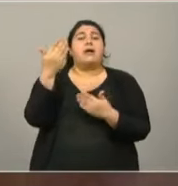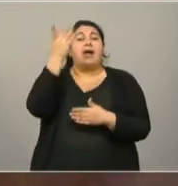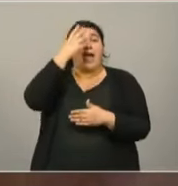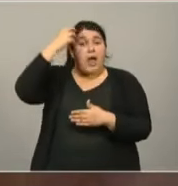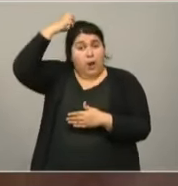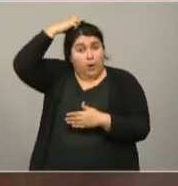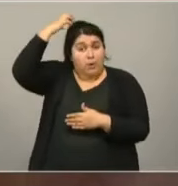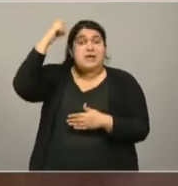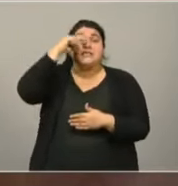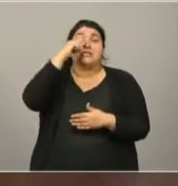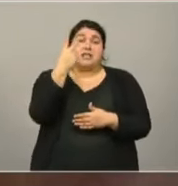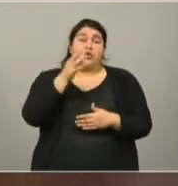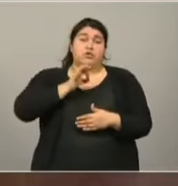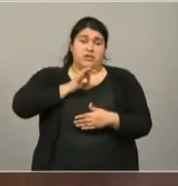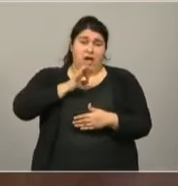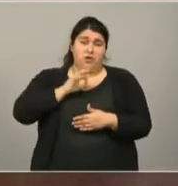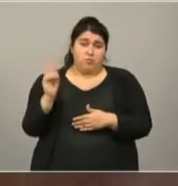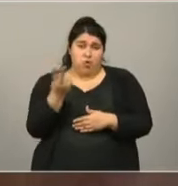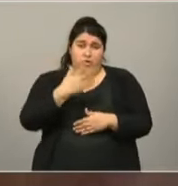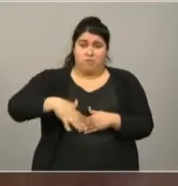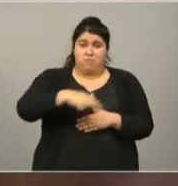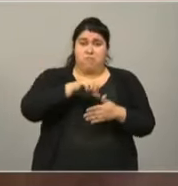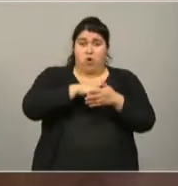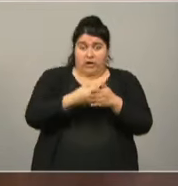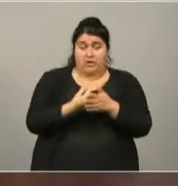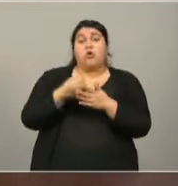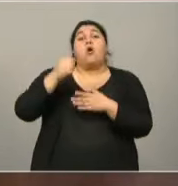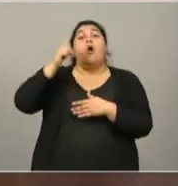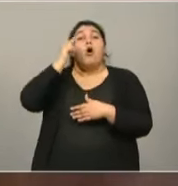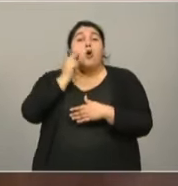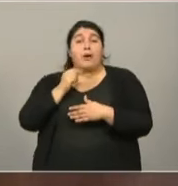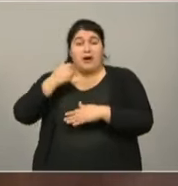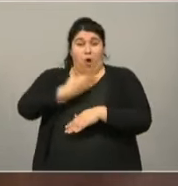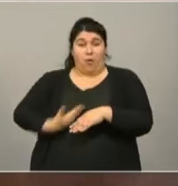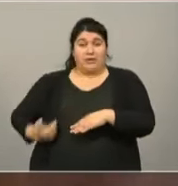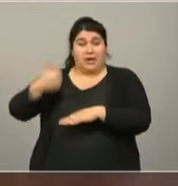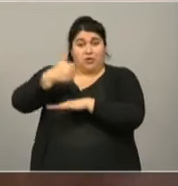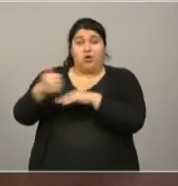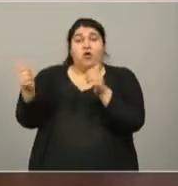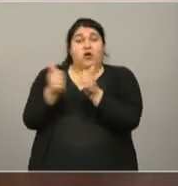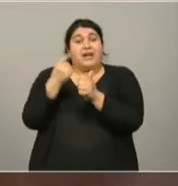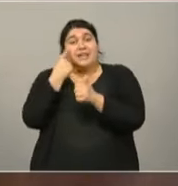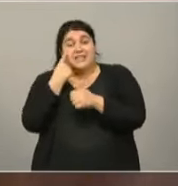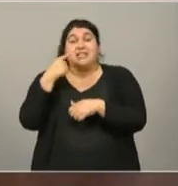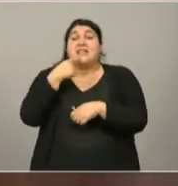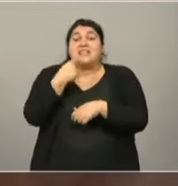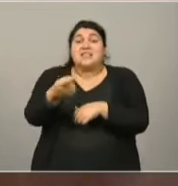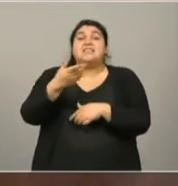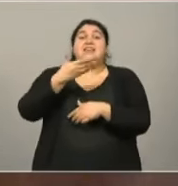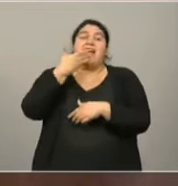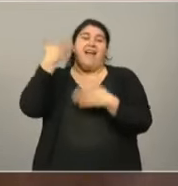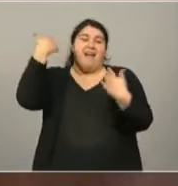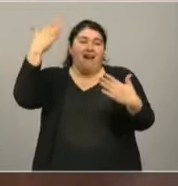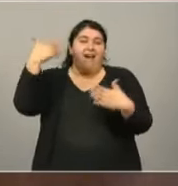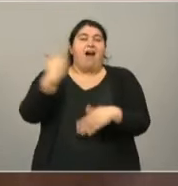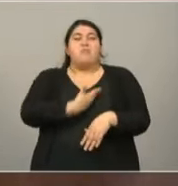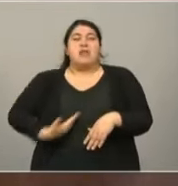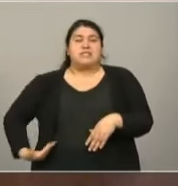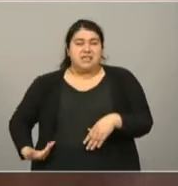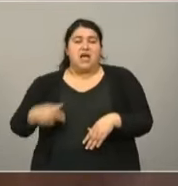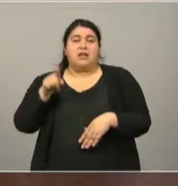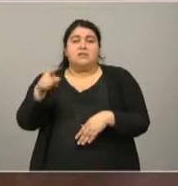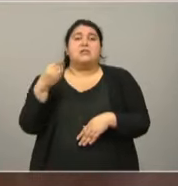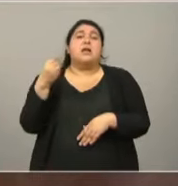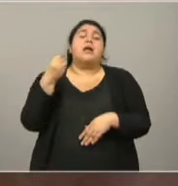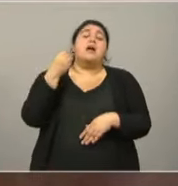perón 72 años su fallecimiento en Moreno participó del gobernador junto a la intendenta se cantó Axel presidente Mariel gobernadora